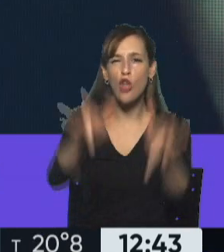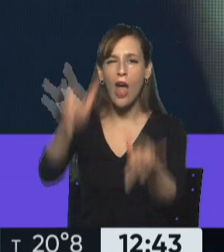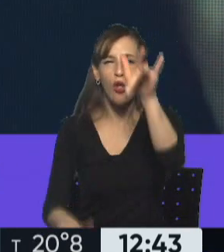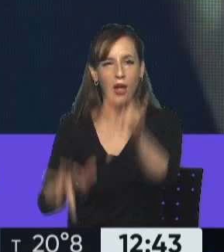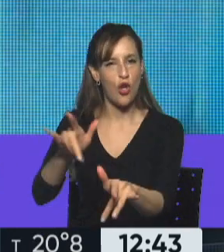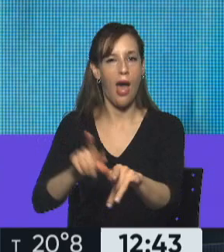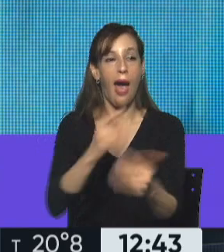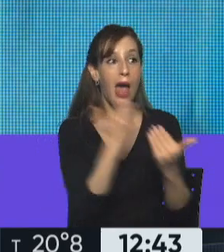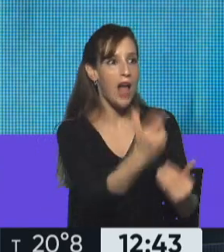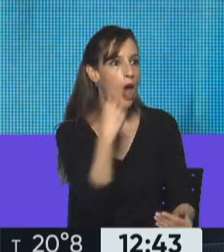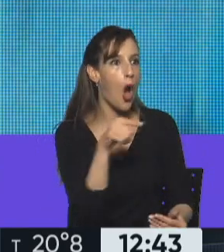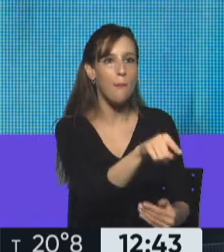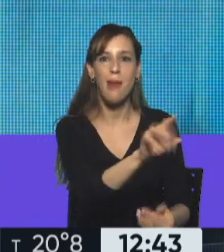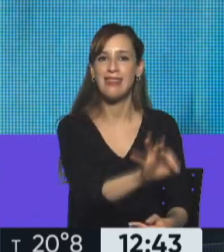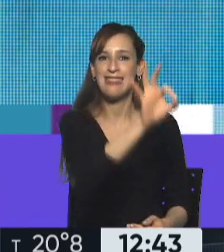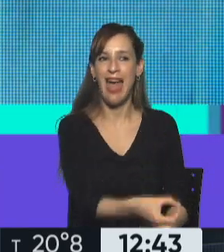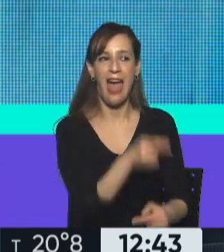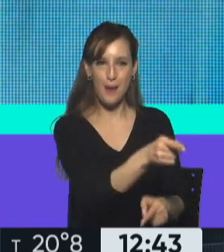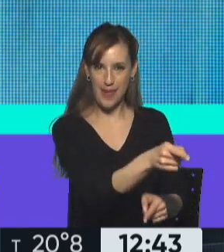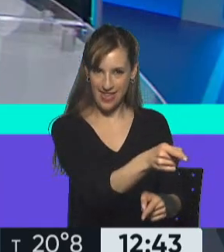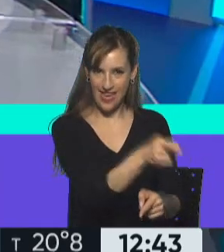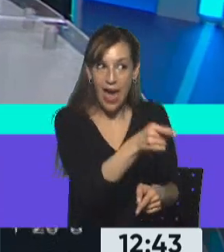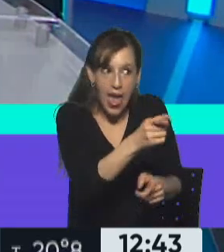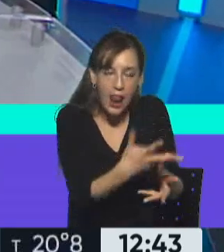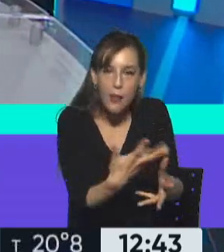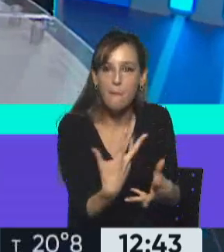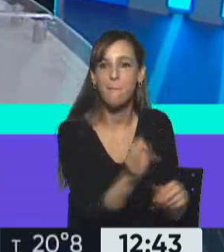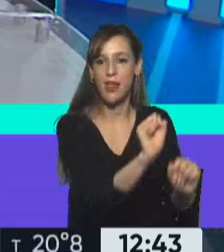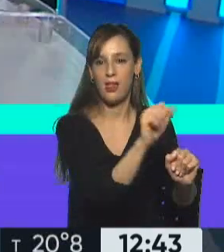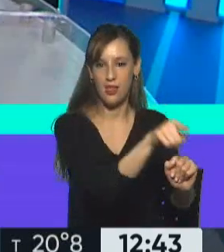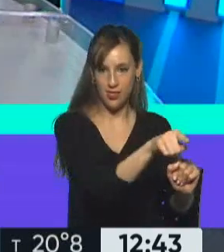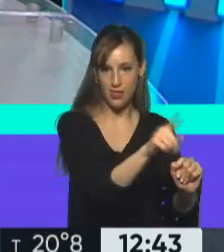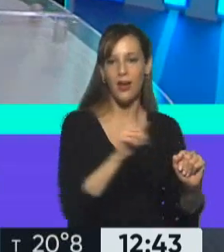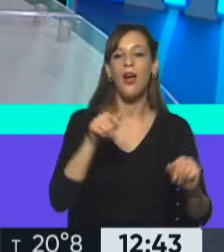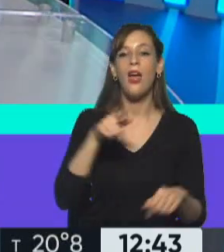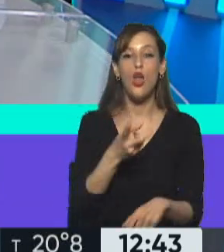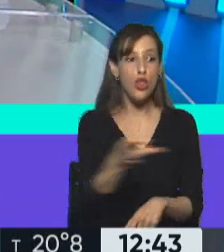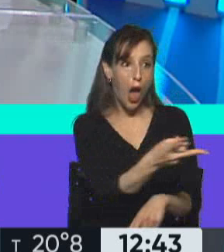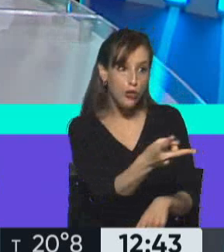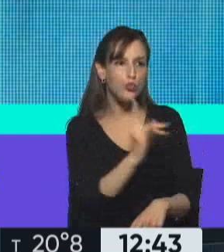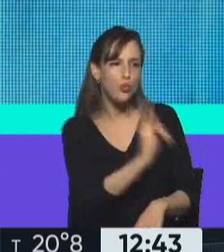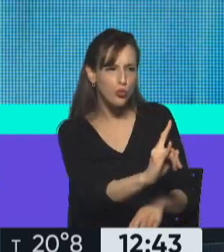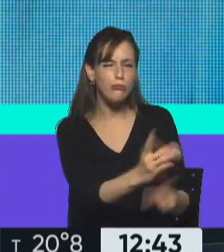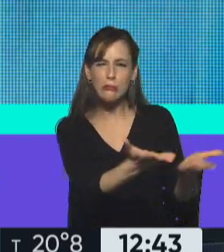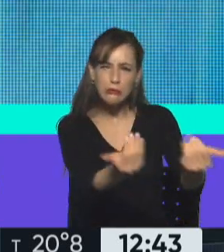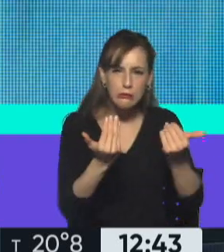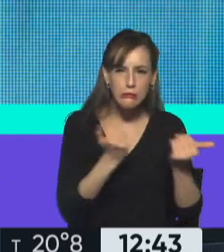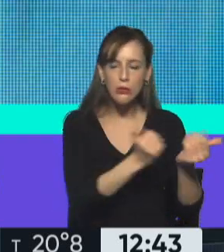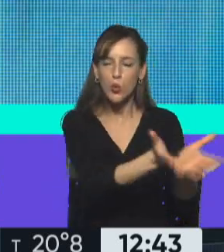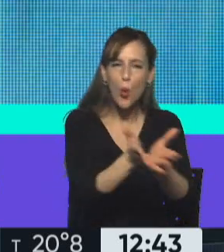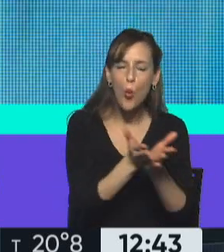hablamos del dióxido de carbono y de otros gases bueno ellos analizaron estas interacciones tan tan